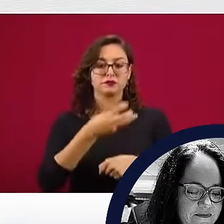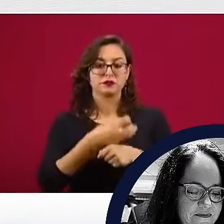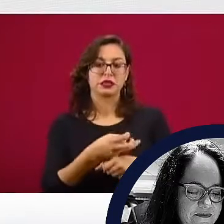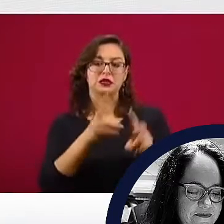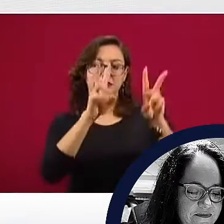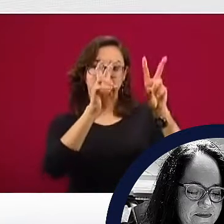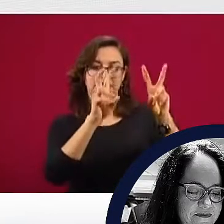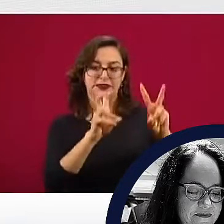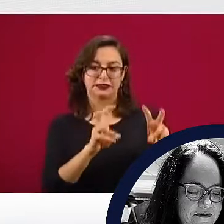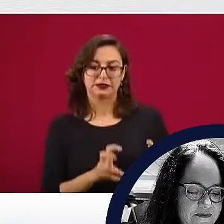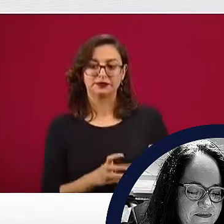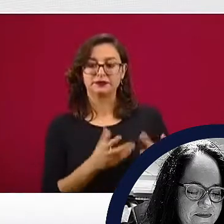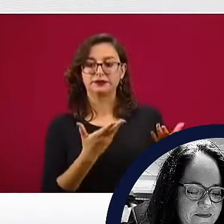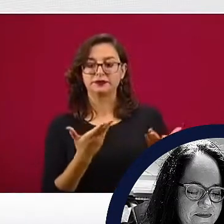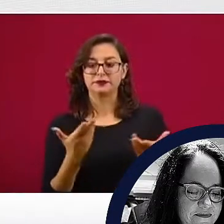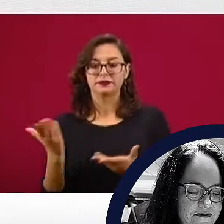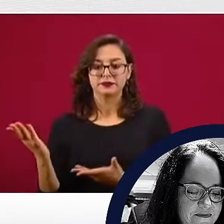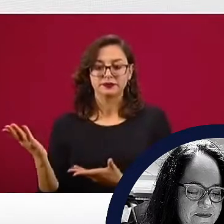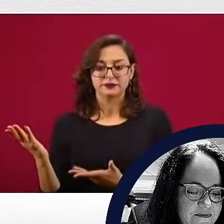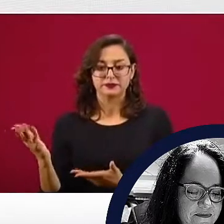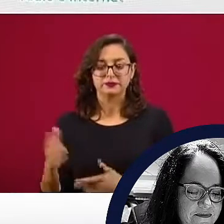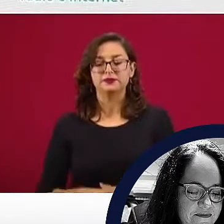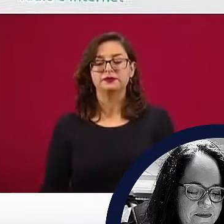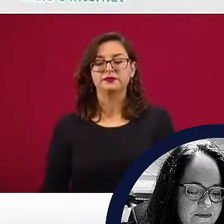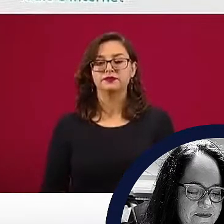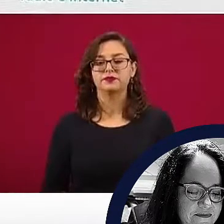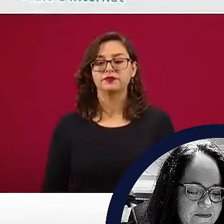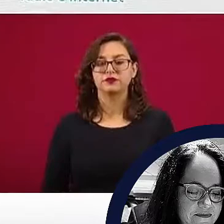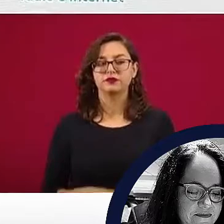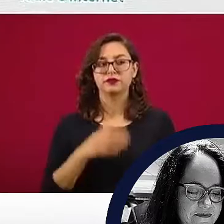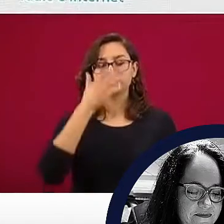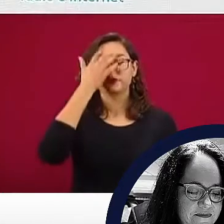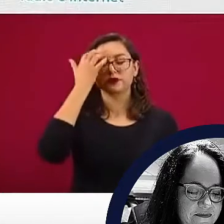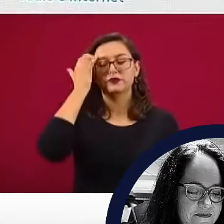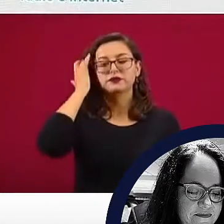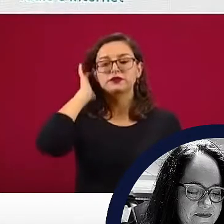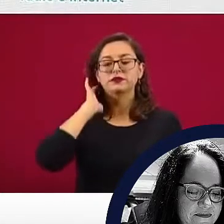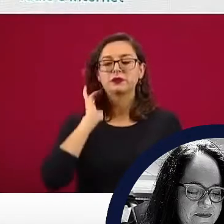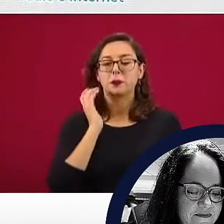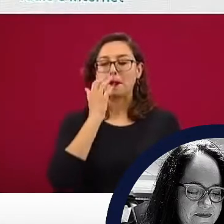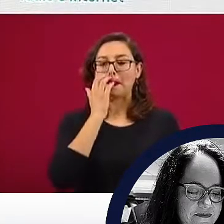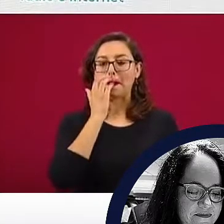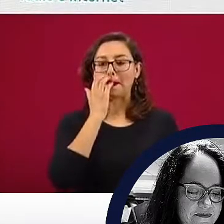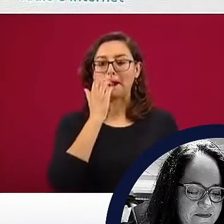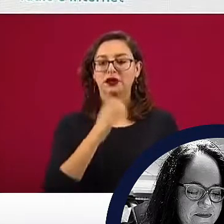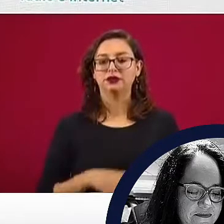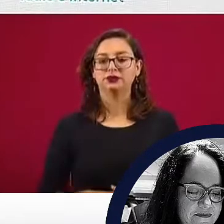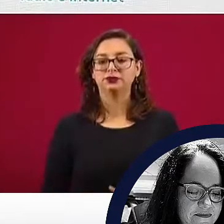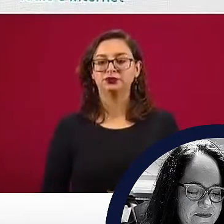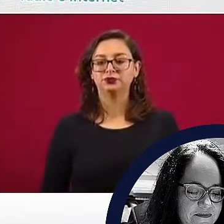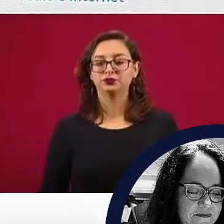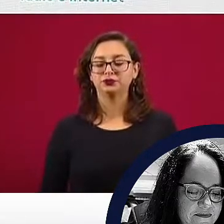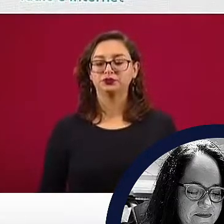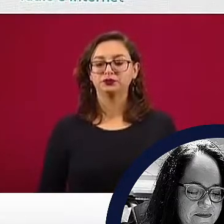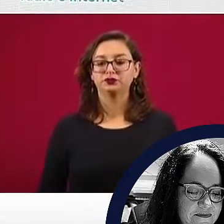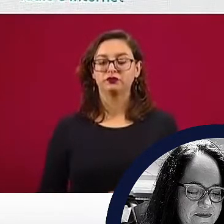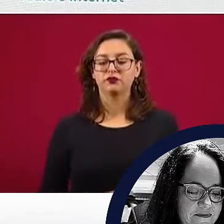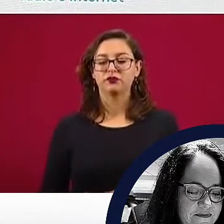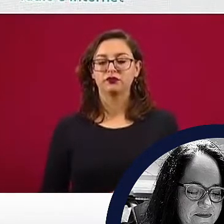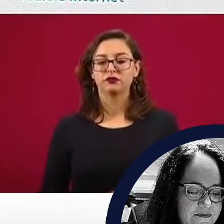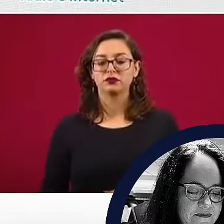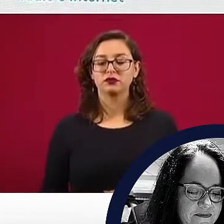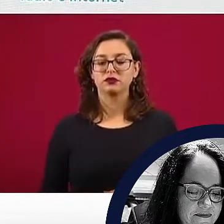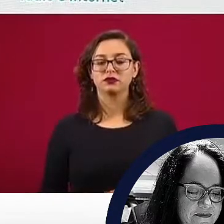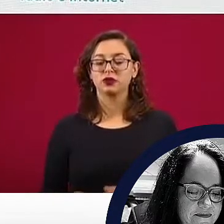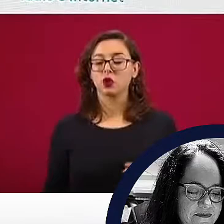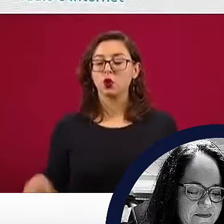habla muy poco, que es el autocuidado de los cuidadores. Entonces, por un lado le estoy diciendo, vamos a tener que trabajar un chorro, y por otro